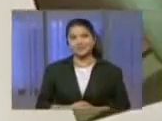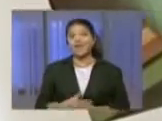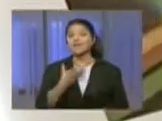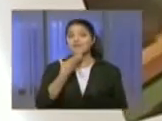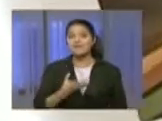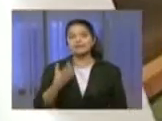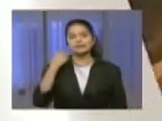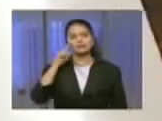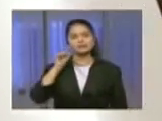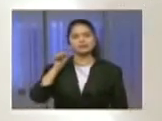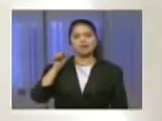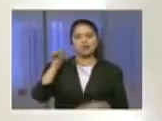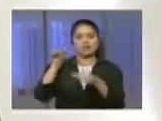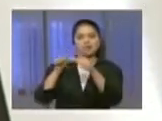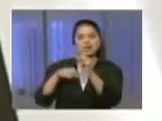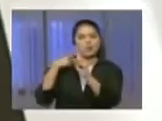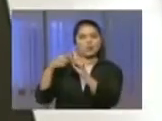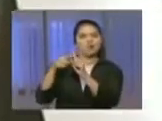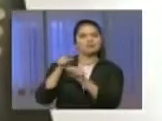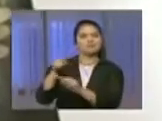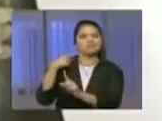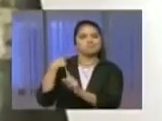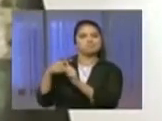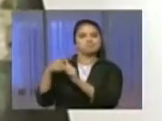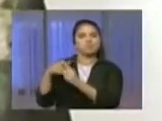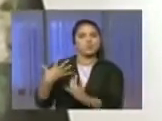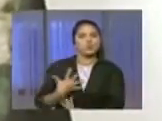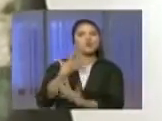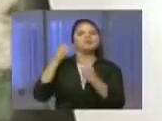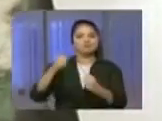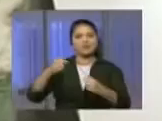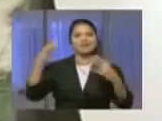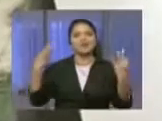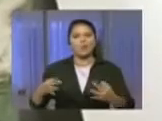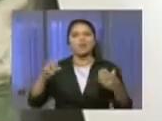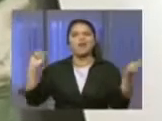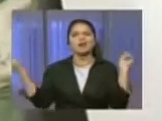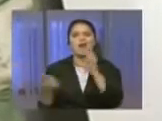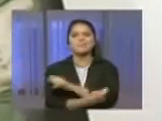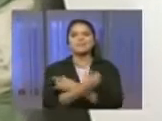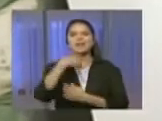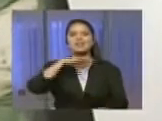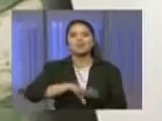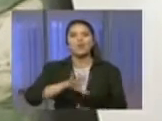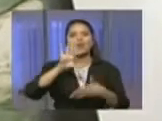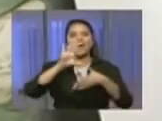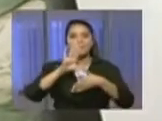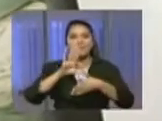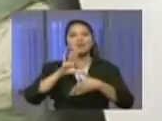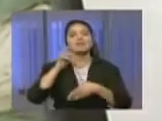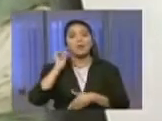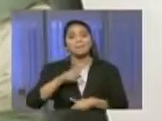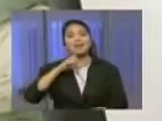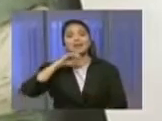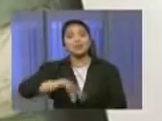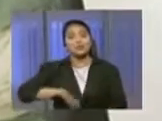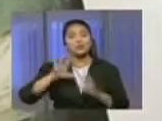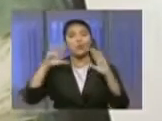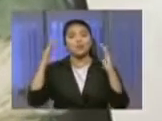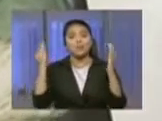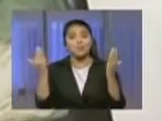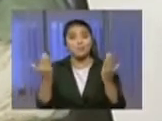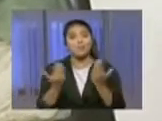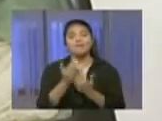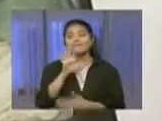reconocer en el huracán que iba a cambiar la historia de América y va a cambiar parte la historia de